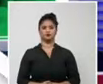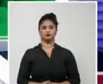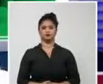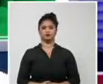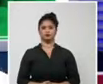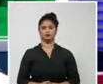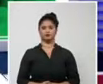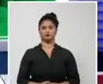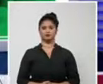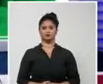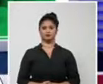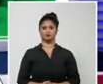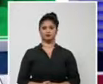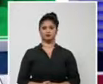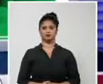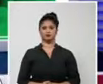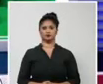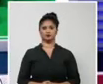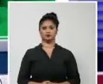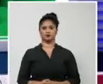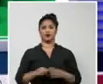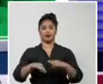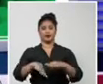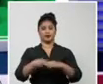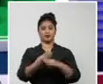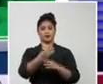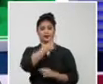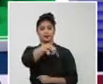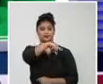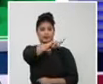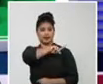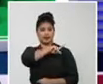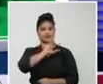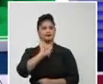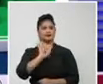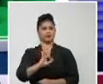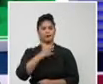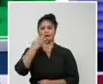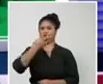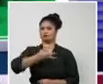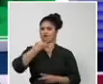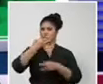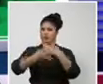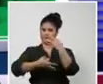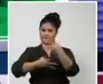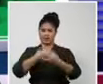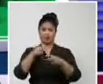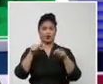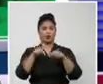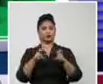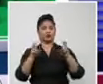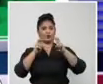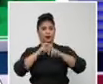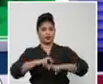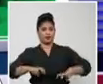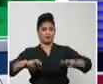Ayer, como siempre digo, se procesaron muestras de todos los territorios de nuestro